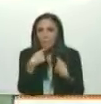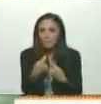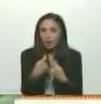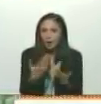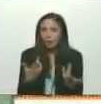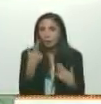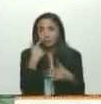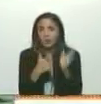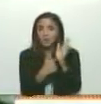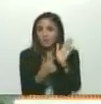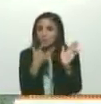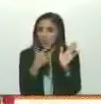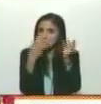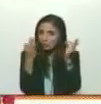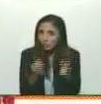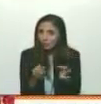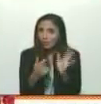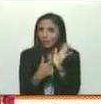está.